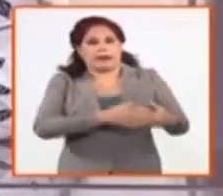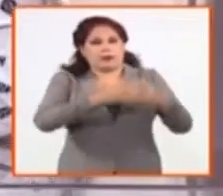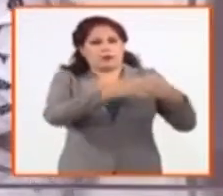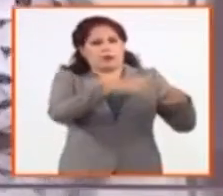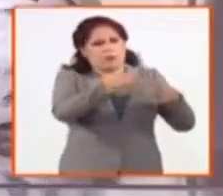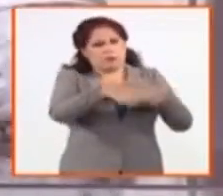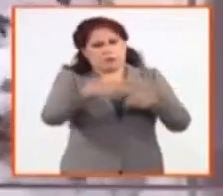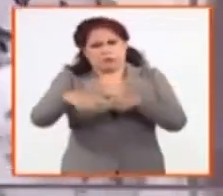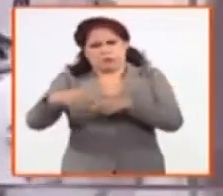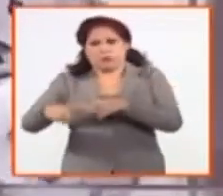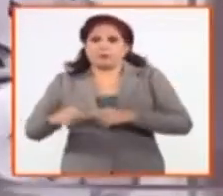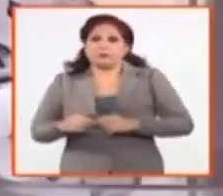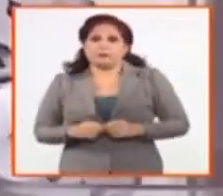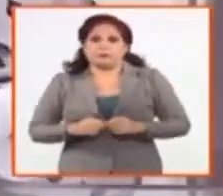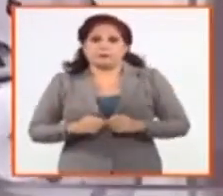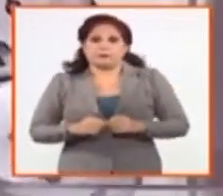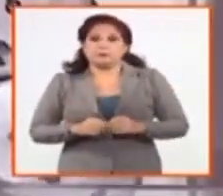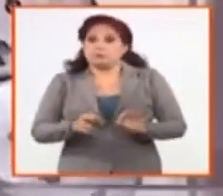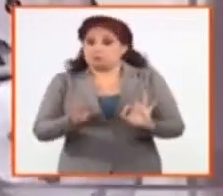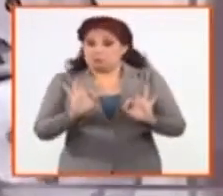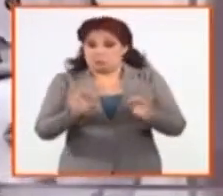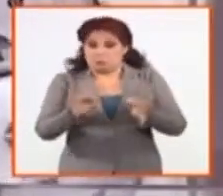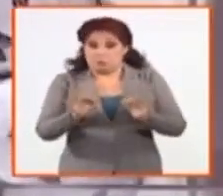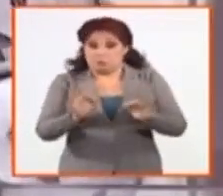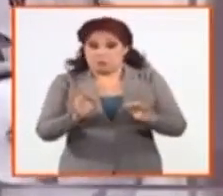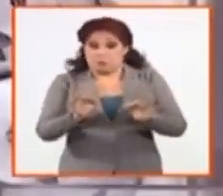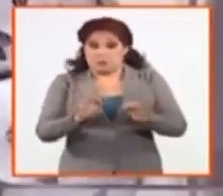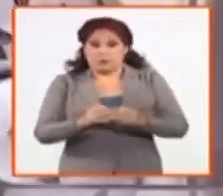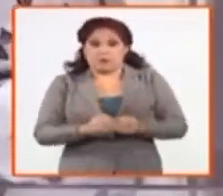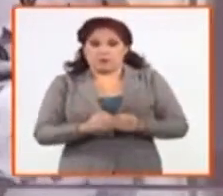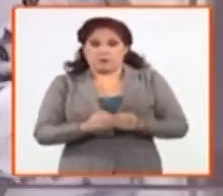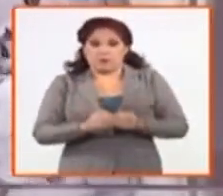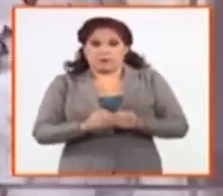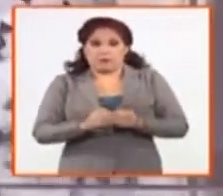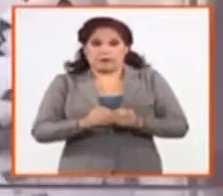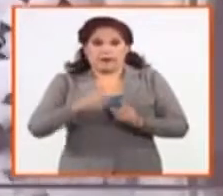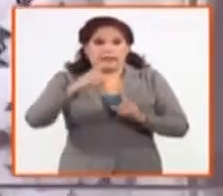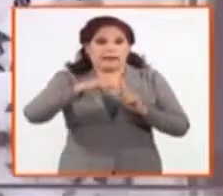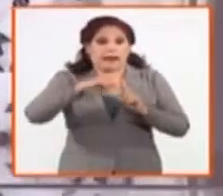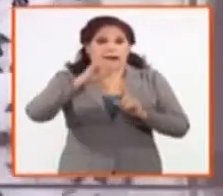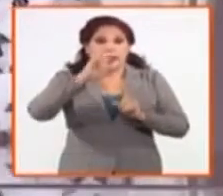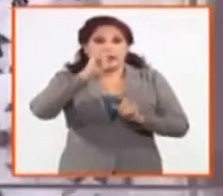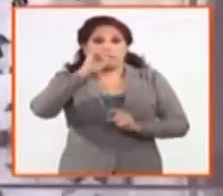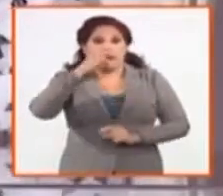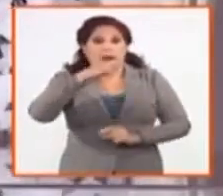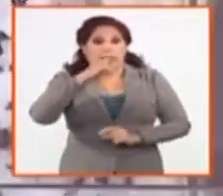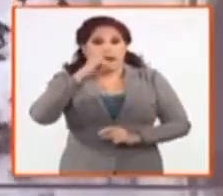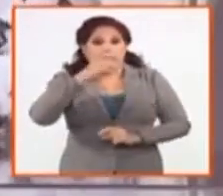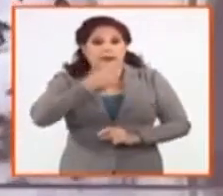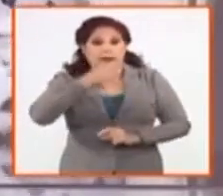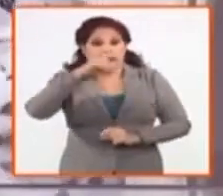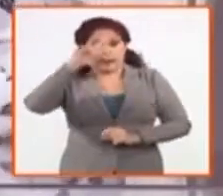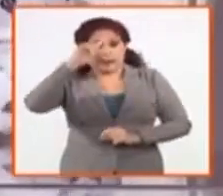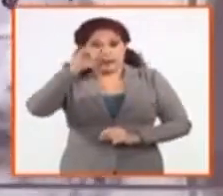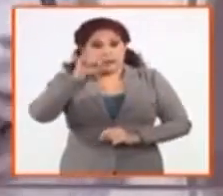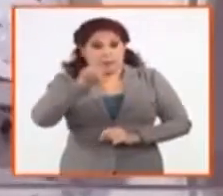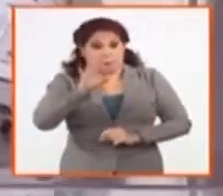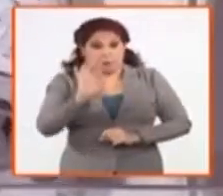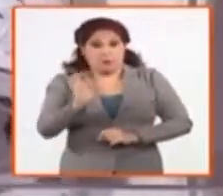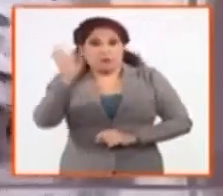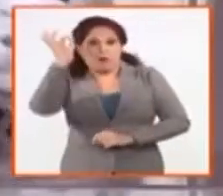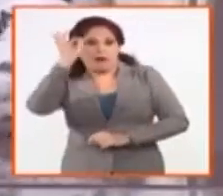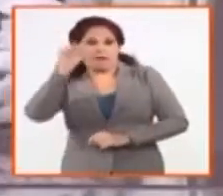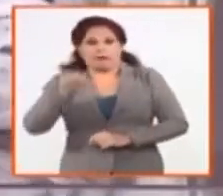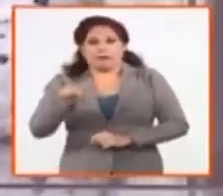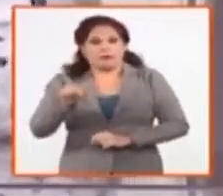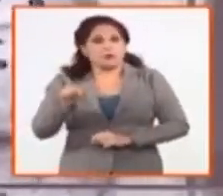etcétera. Precisamente, los talibanes, como yo decía, han estado al interno de Afganistán. No podemos verlo como un